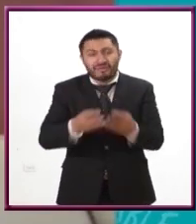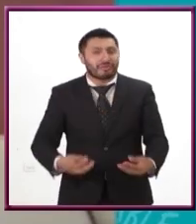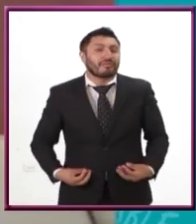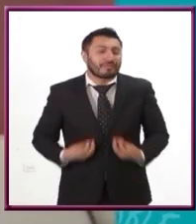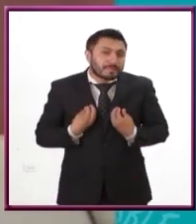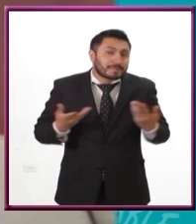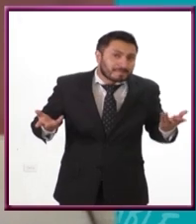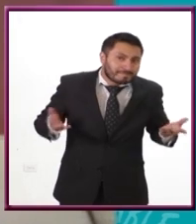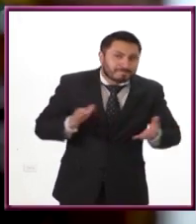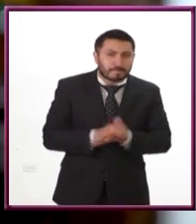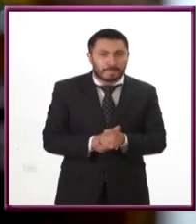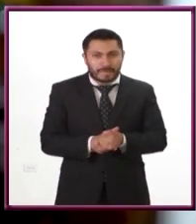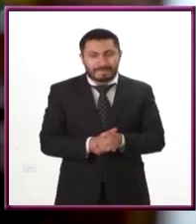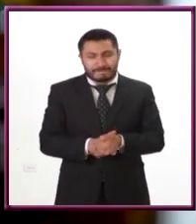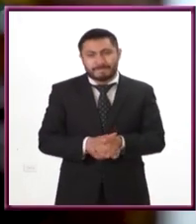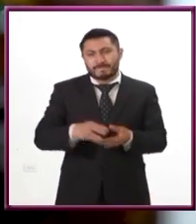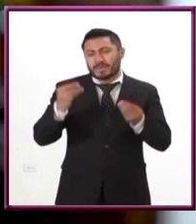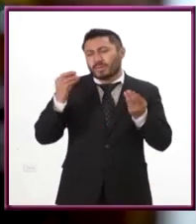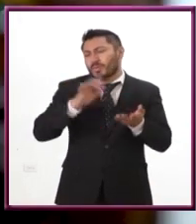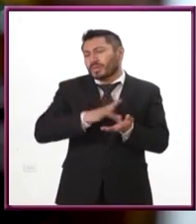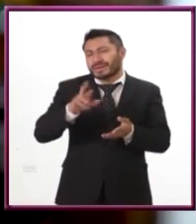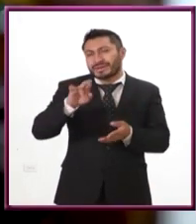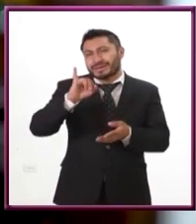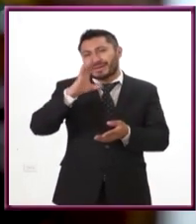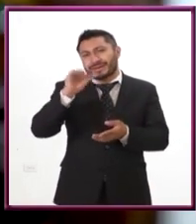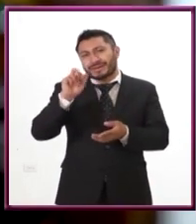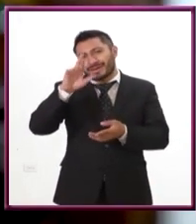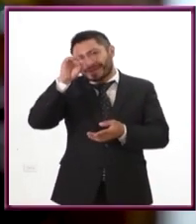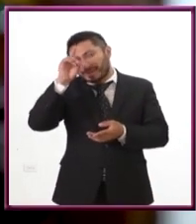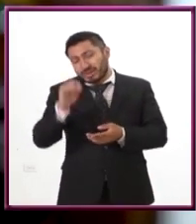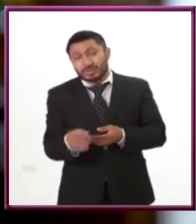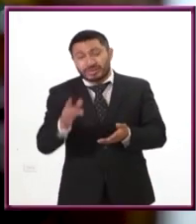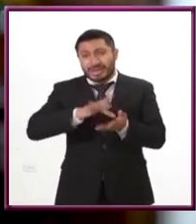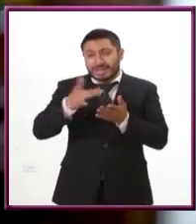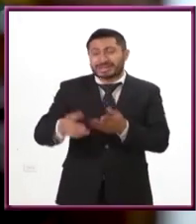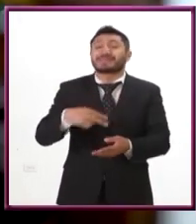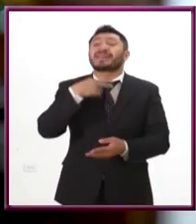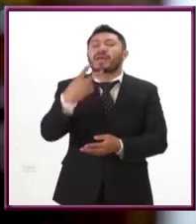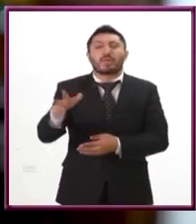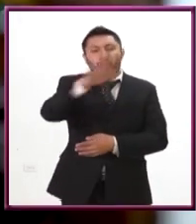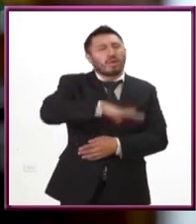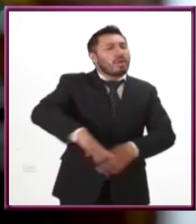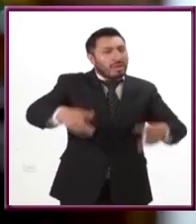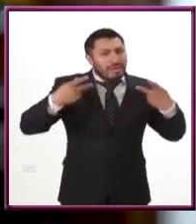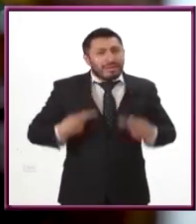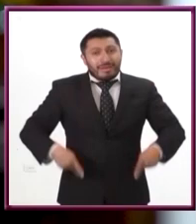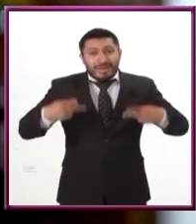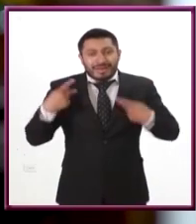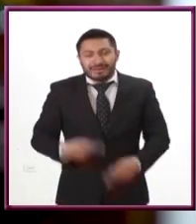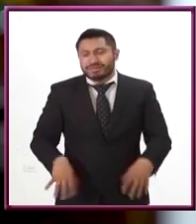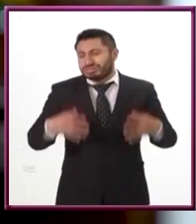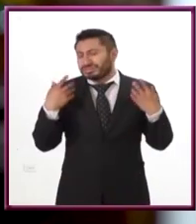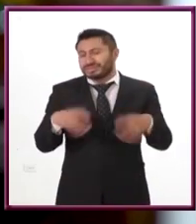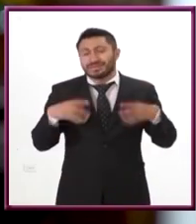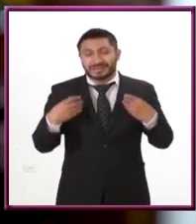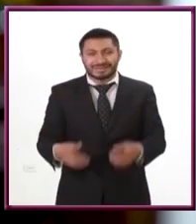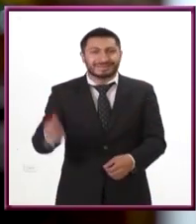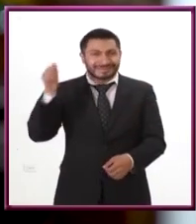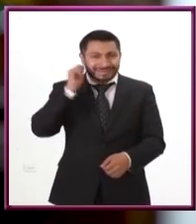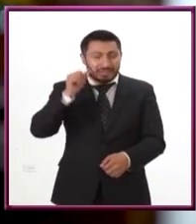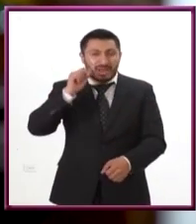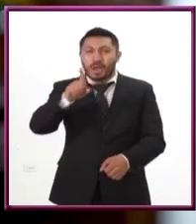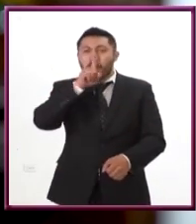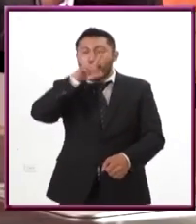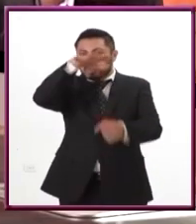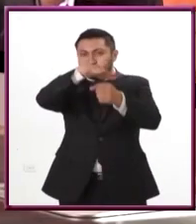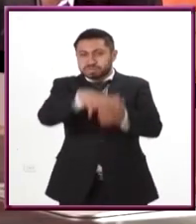una condición de vida. Ricardo, no sabes cuánto te agradezco esta entrevista y gracias por ser la voz de todas esas personas que tantas veces